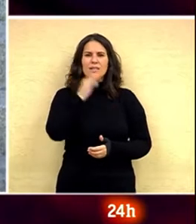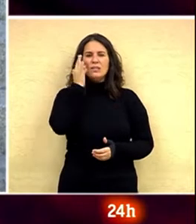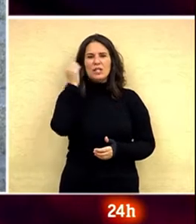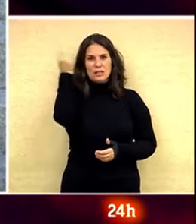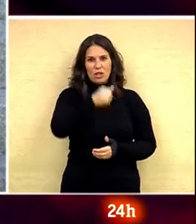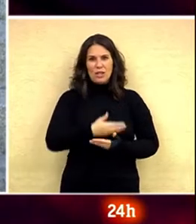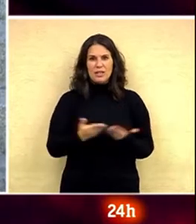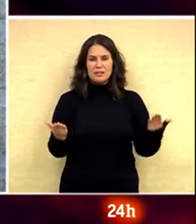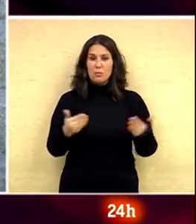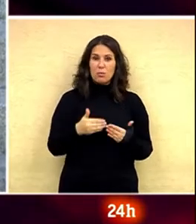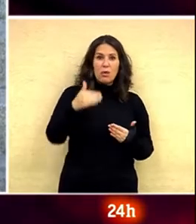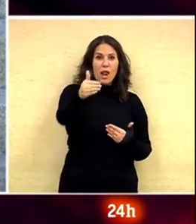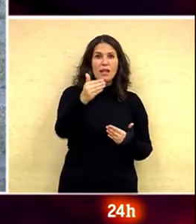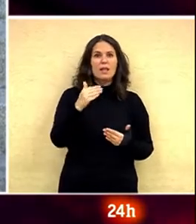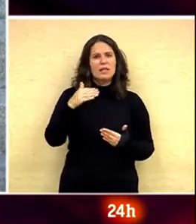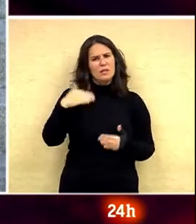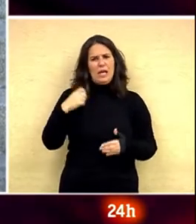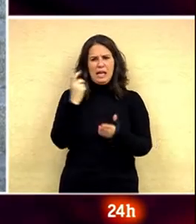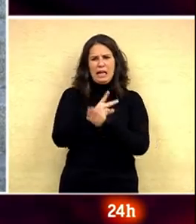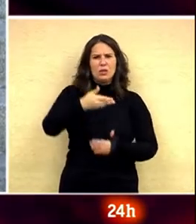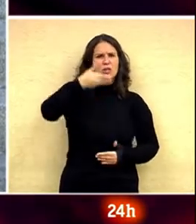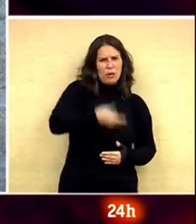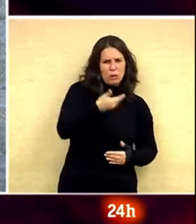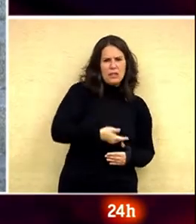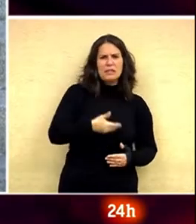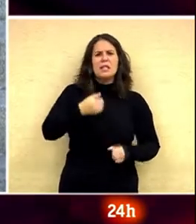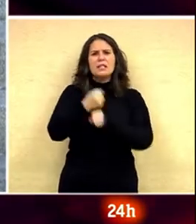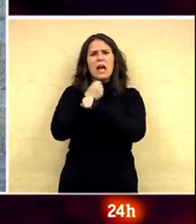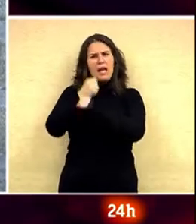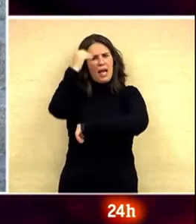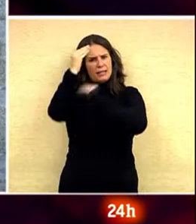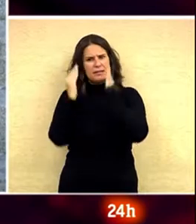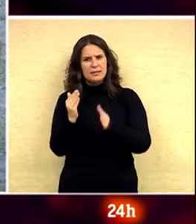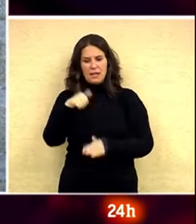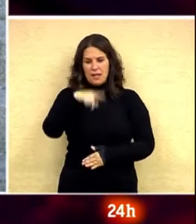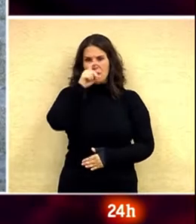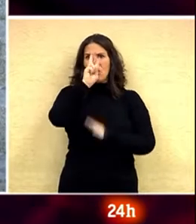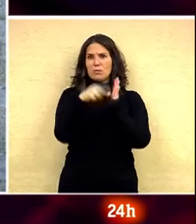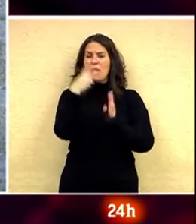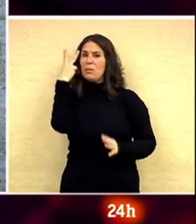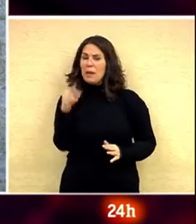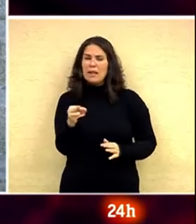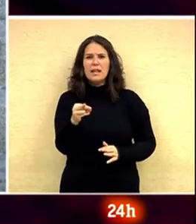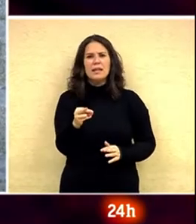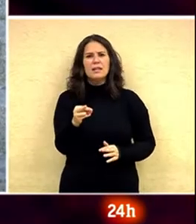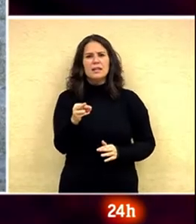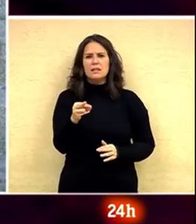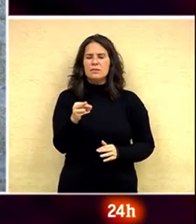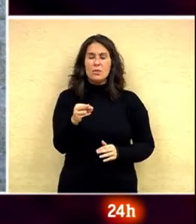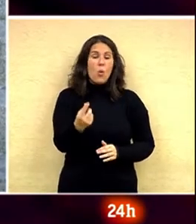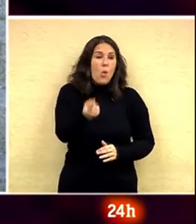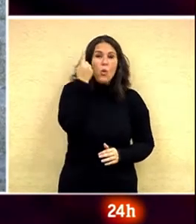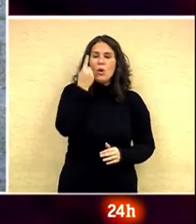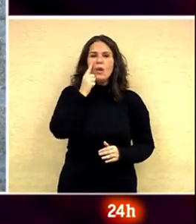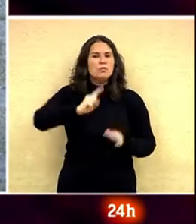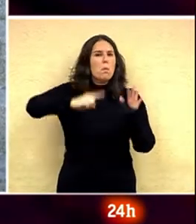Señoras y señores, tenemos por delante importantes retos y tareas que abordar. En este 2020 hemos asistido a uno de